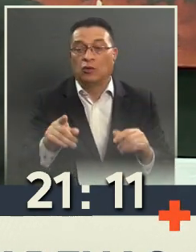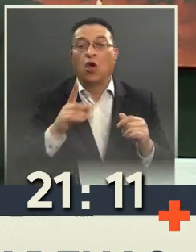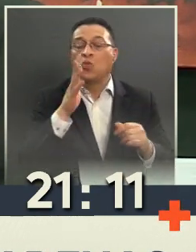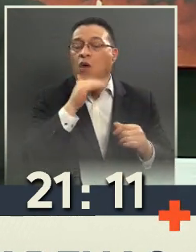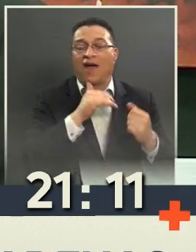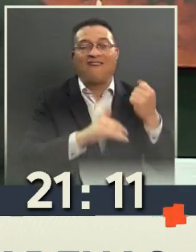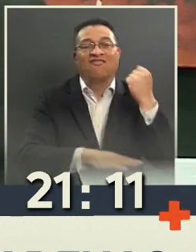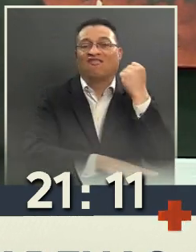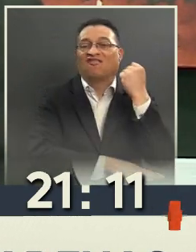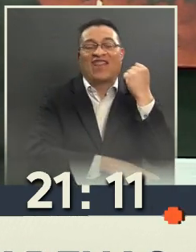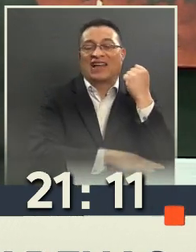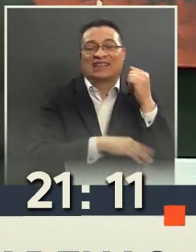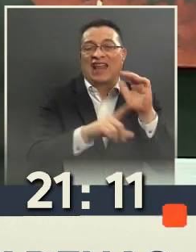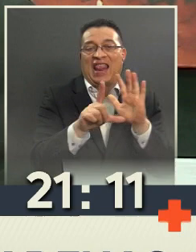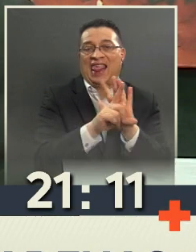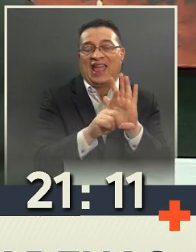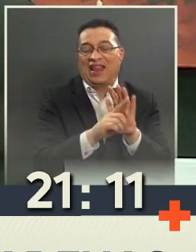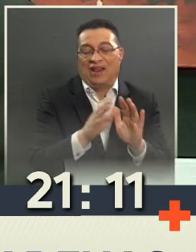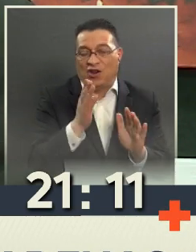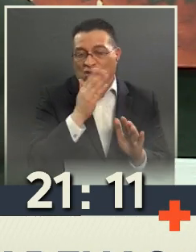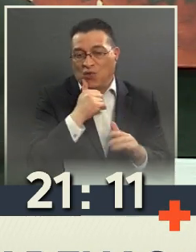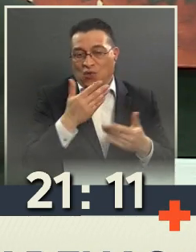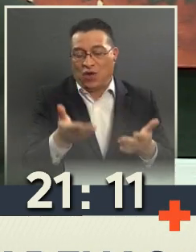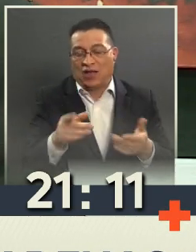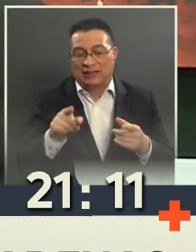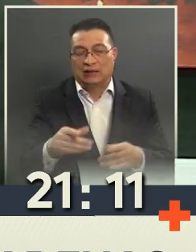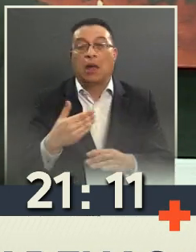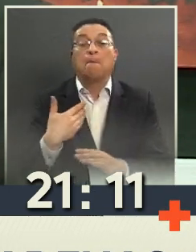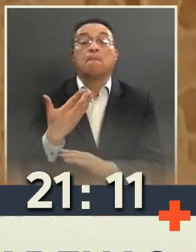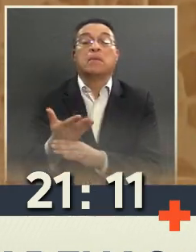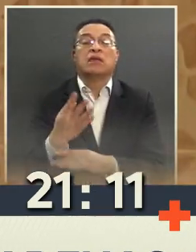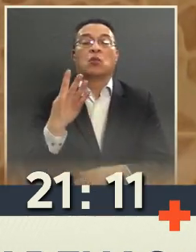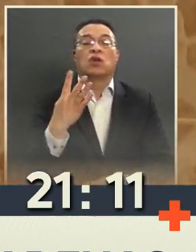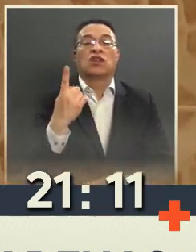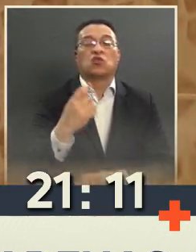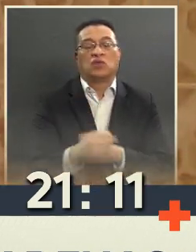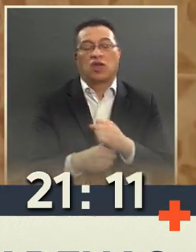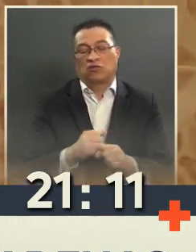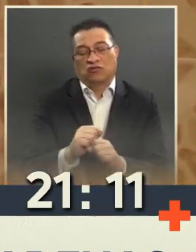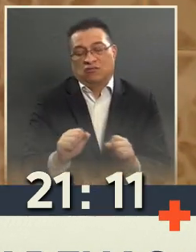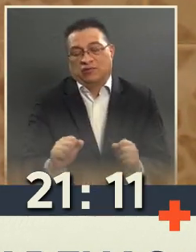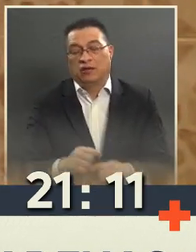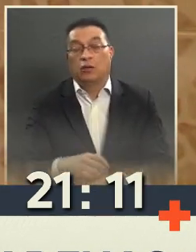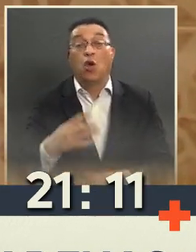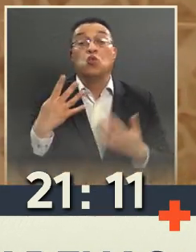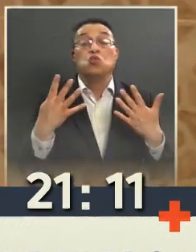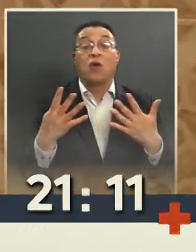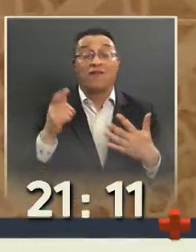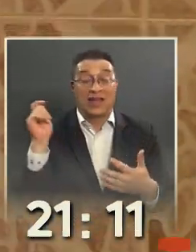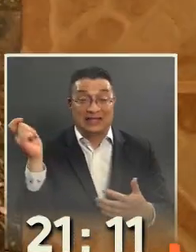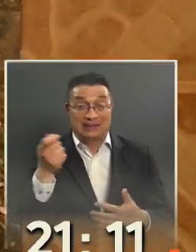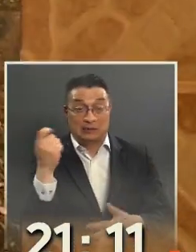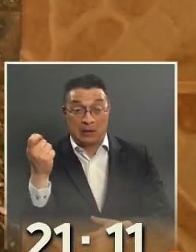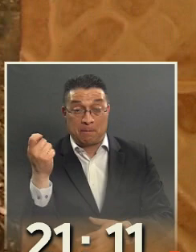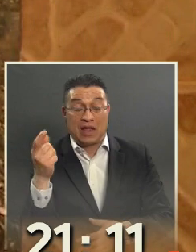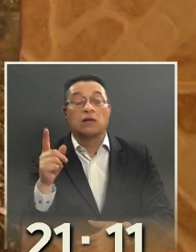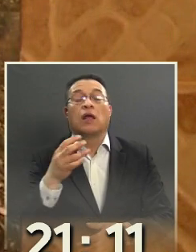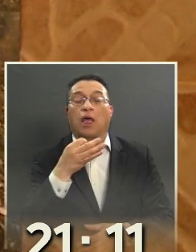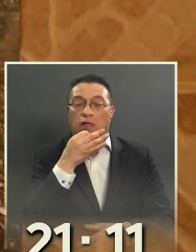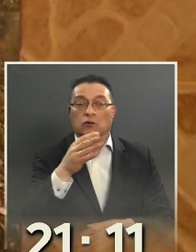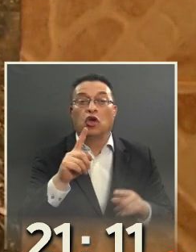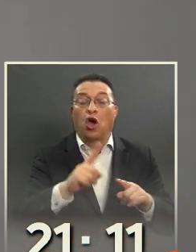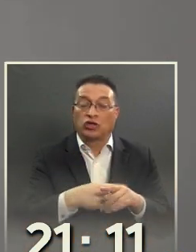jurídica respecto de esa petición de 41 años. Será el 9 de septiembre donde la justicia verá si se reabre la